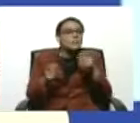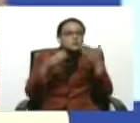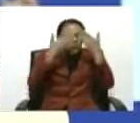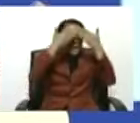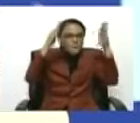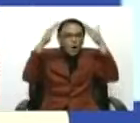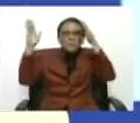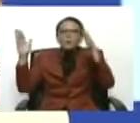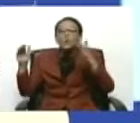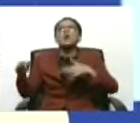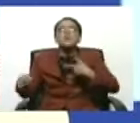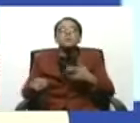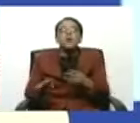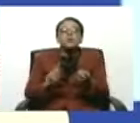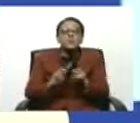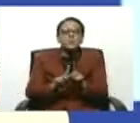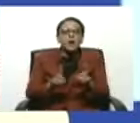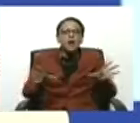el